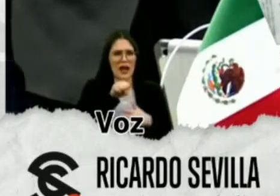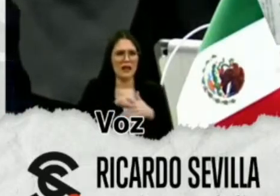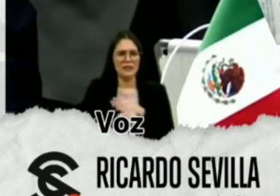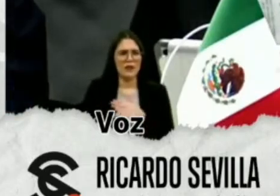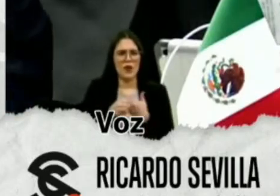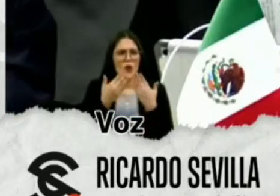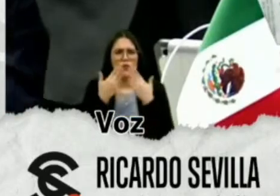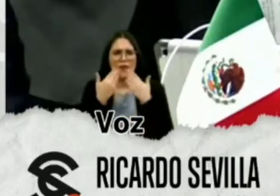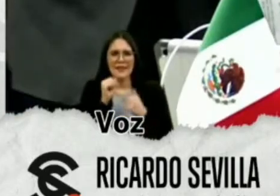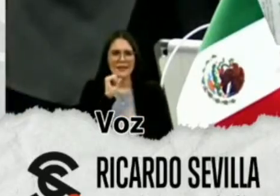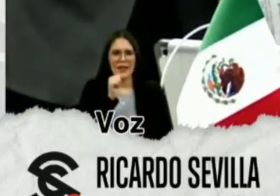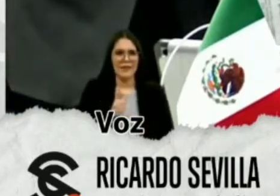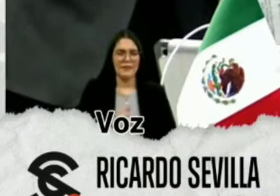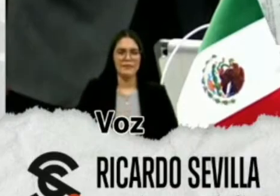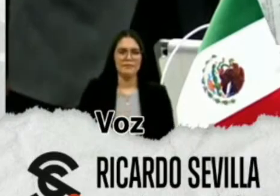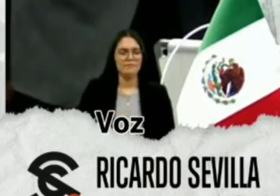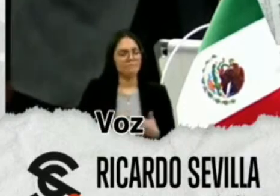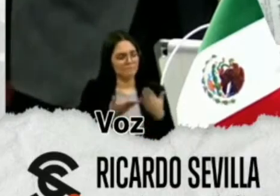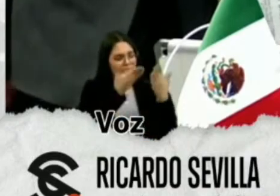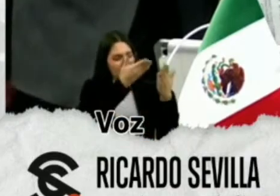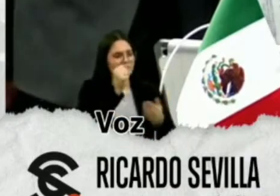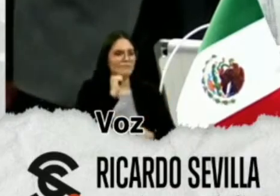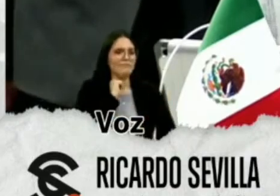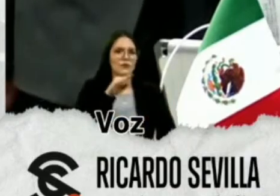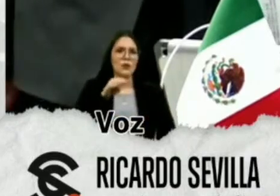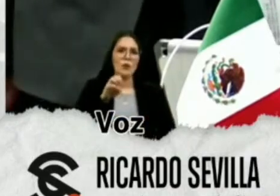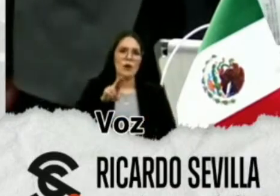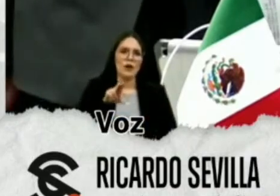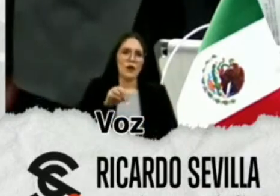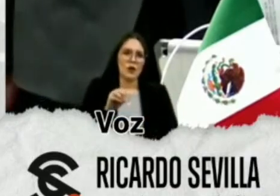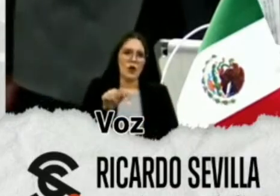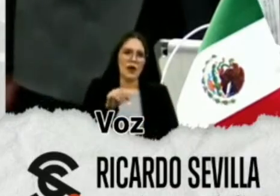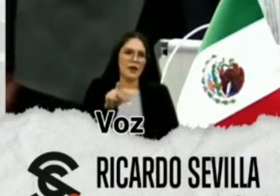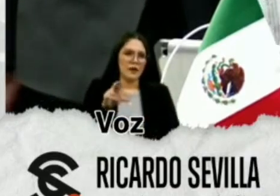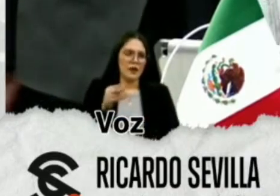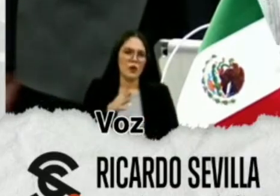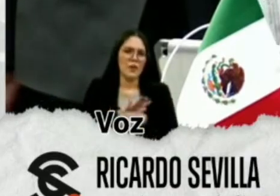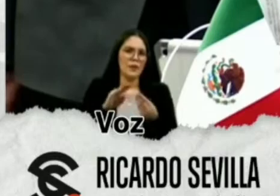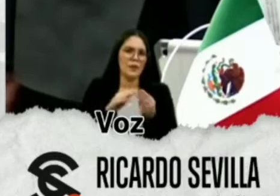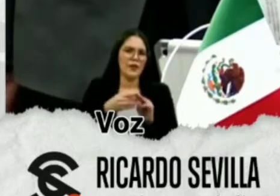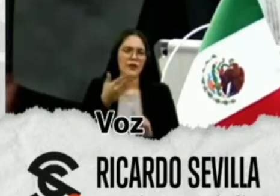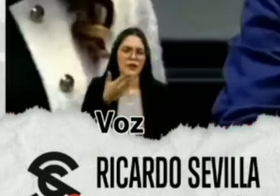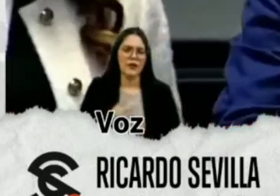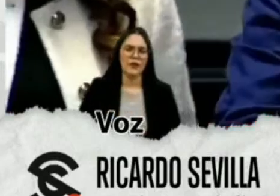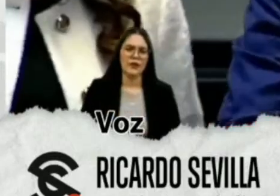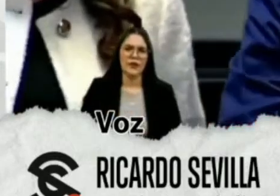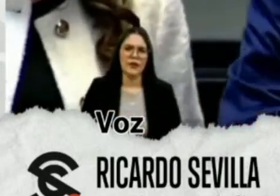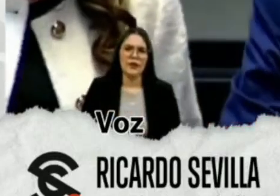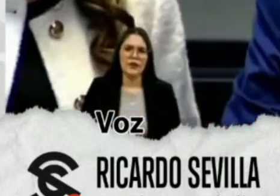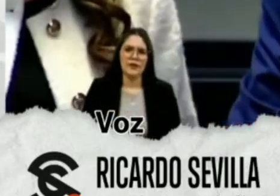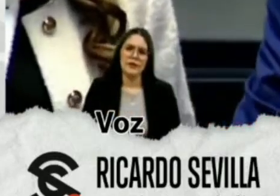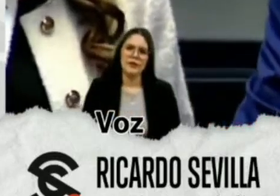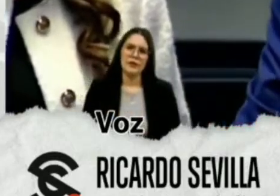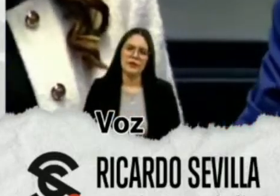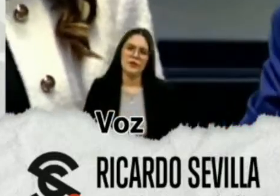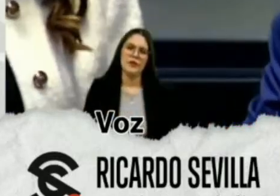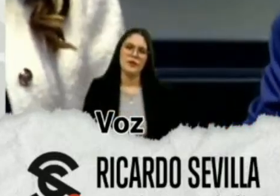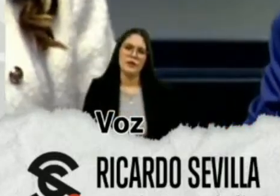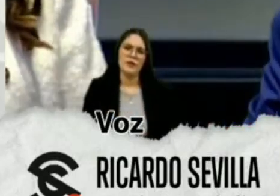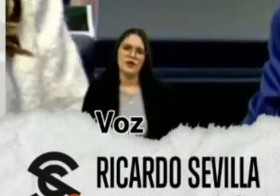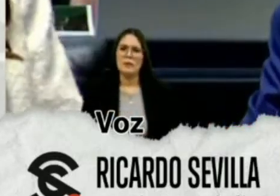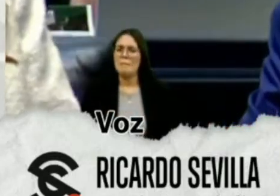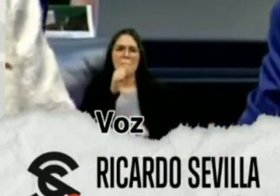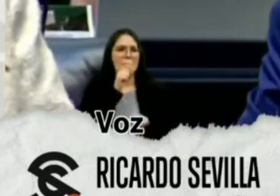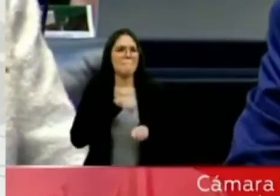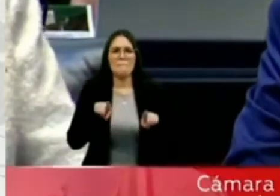judicial. Los juzgadores no podrán evadir el voto popular. Vamos a ver a Alito